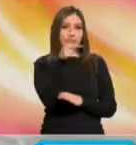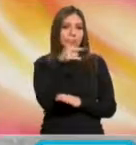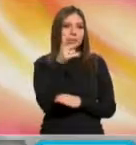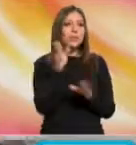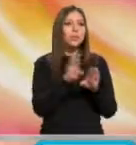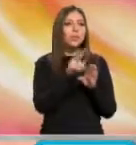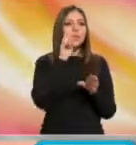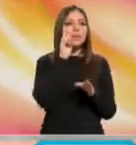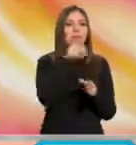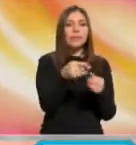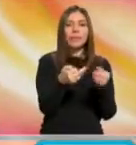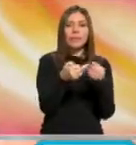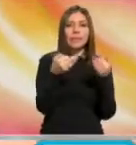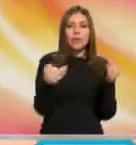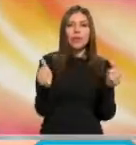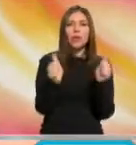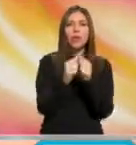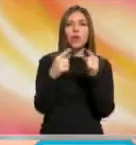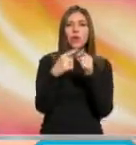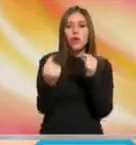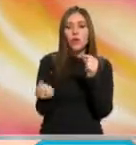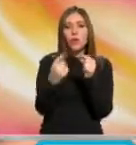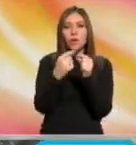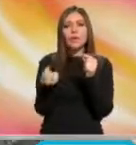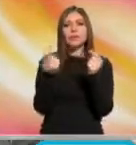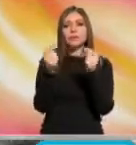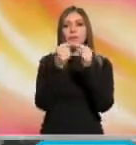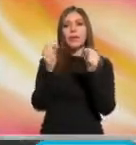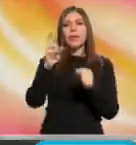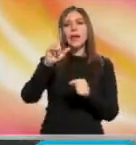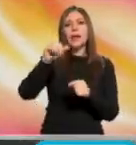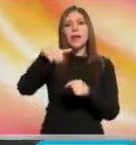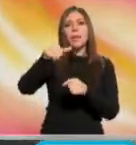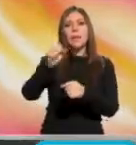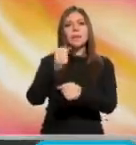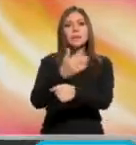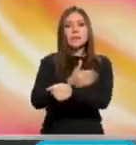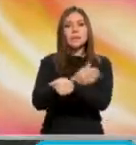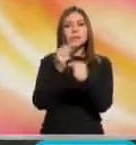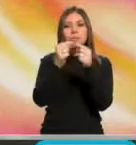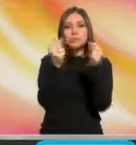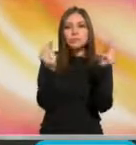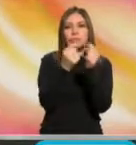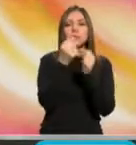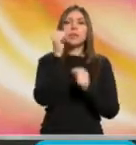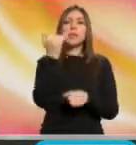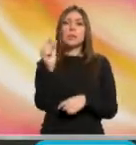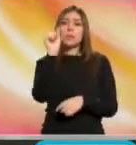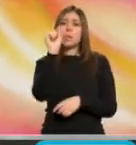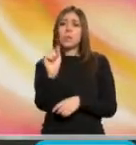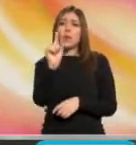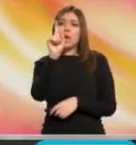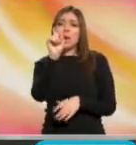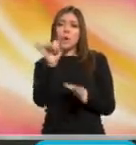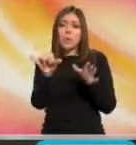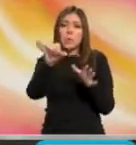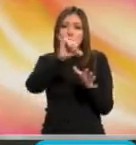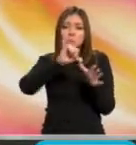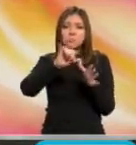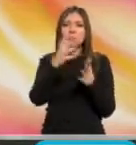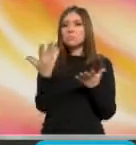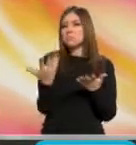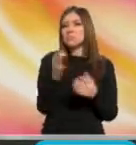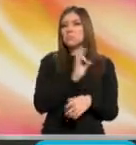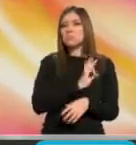como tenemos aquí, pues ya nuestra tierra con hojas, con ramas y con un chorrito de agua. Le pusiste, Un chorrito digamos, de agua. ¿qué?